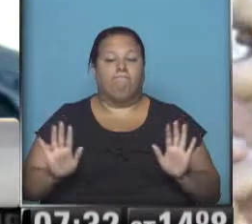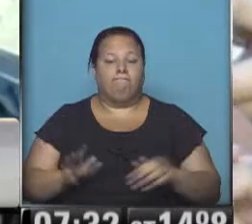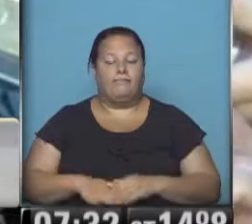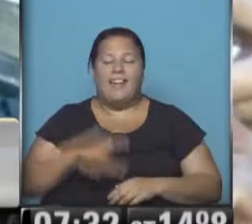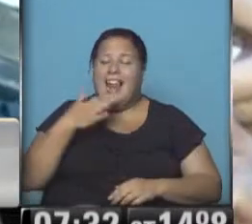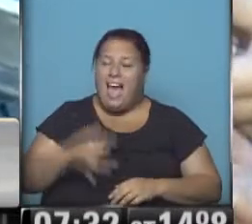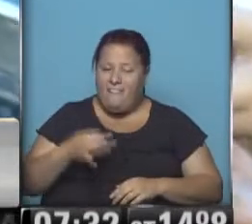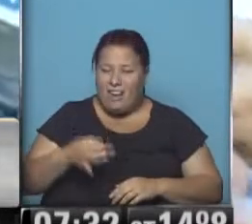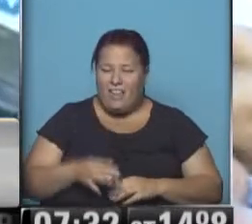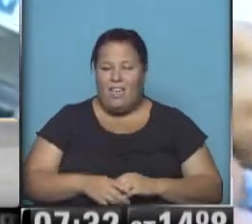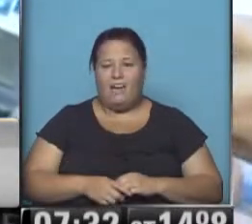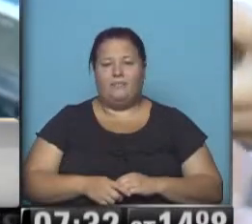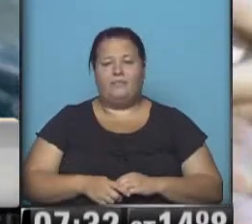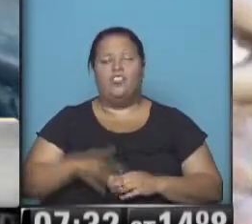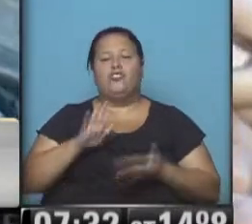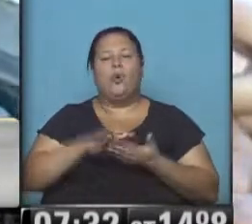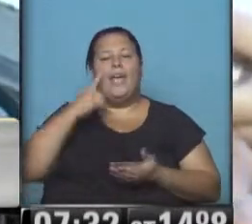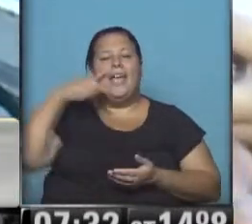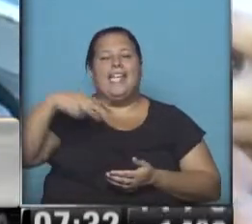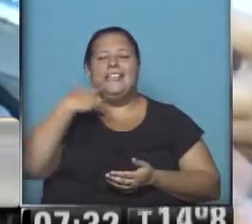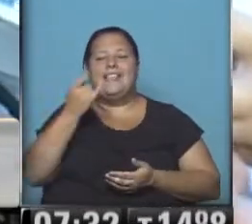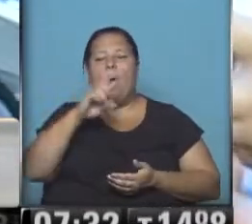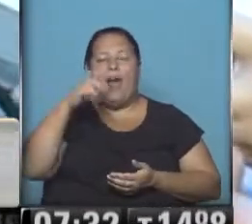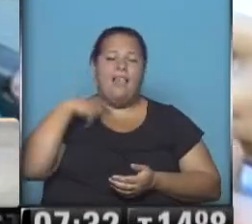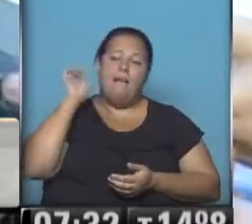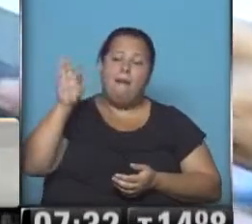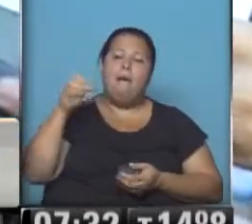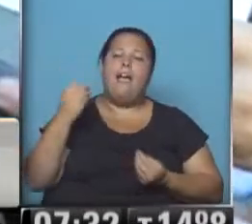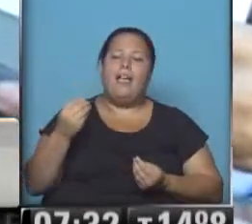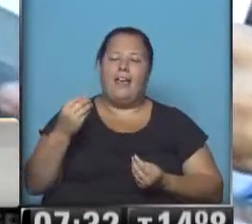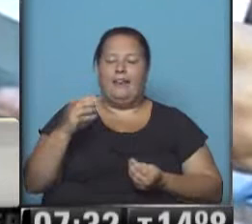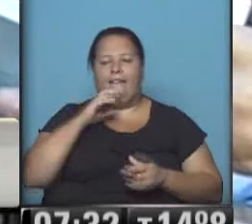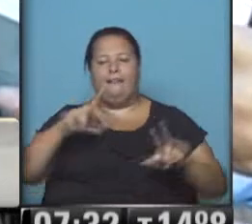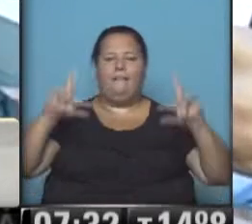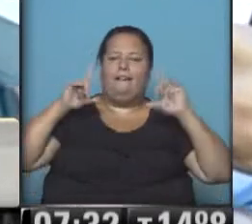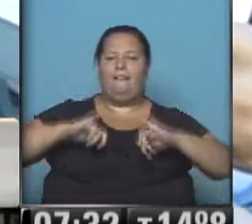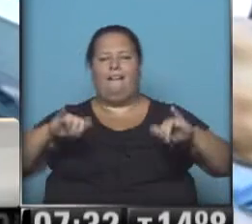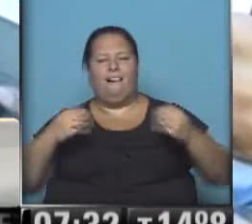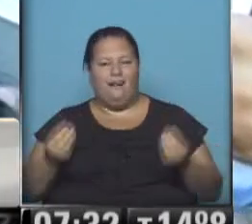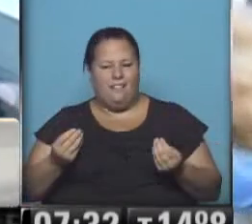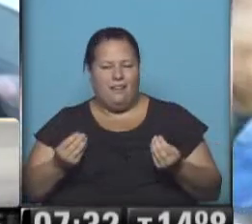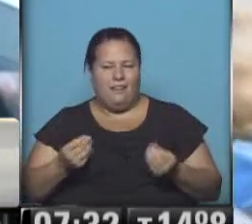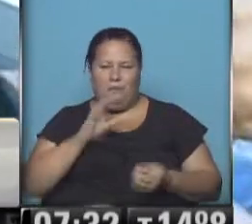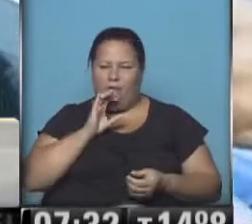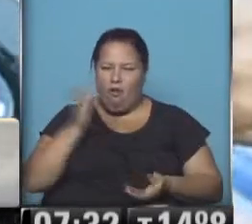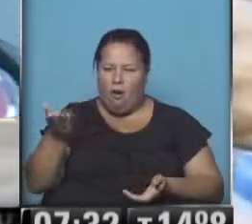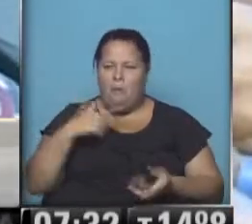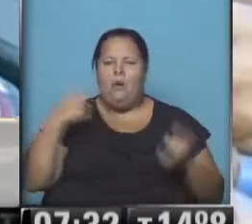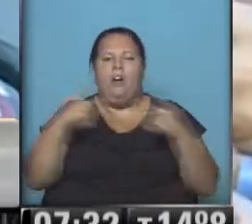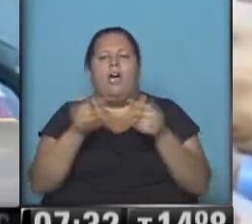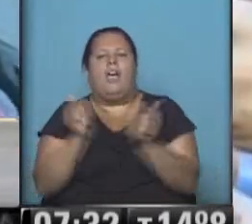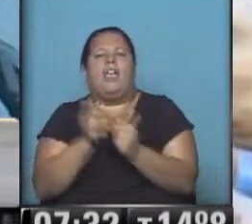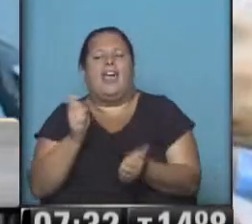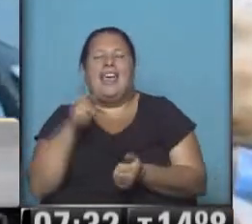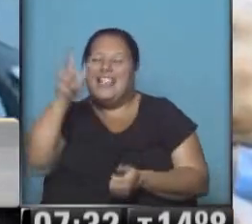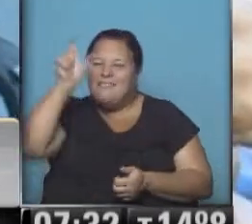La verdad que lo de Izaurralde, mi gran crítica a Izaurralde es esta pantomima de que no saber con quién va a jugar. Y a